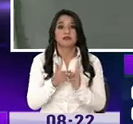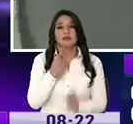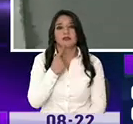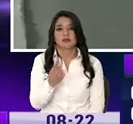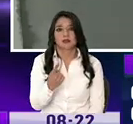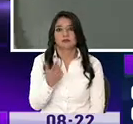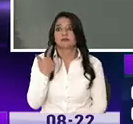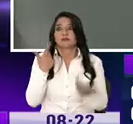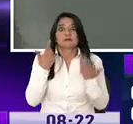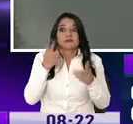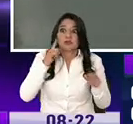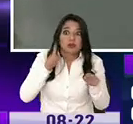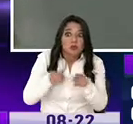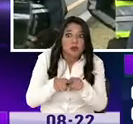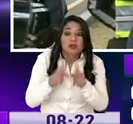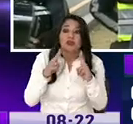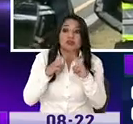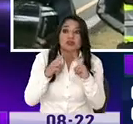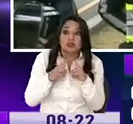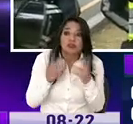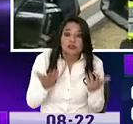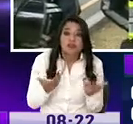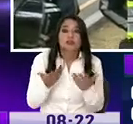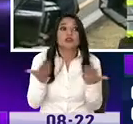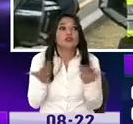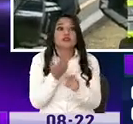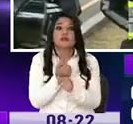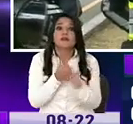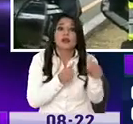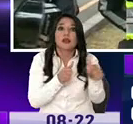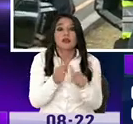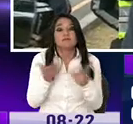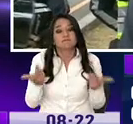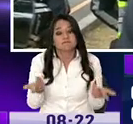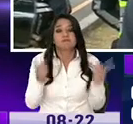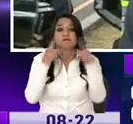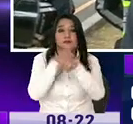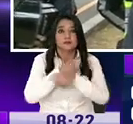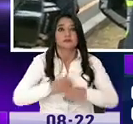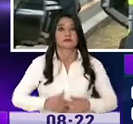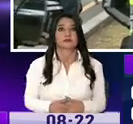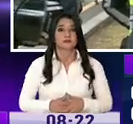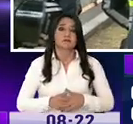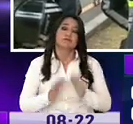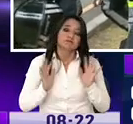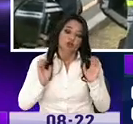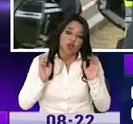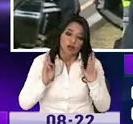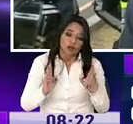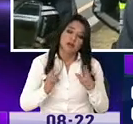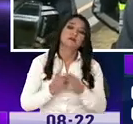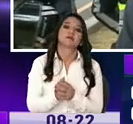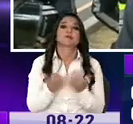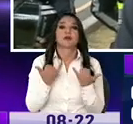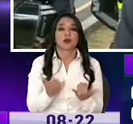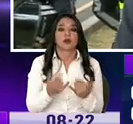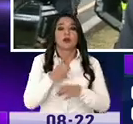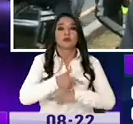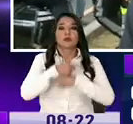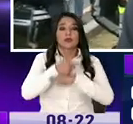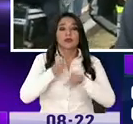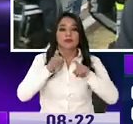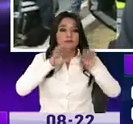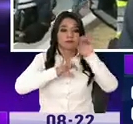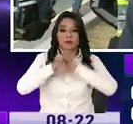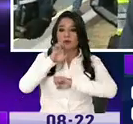es que no se conocen, como no se conocen es complicado. Bueno, la verdad es que son buenas intenciones, habrá que medirlo, la autoridad tendrá que